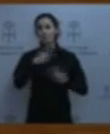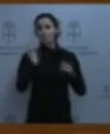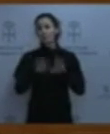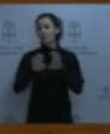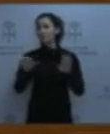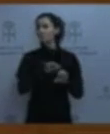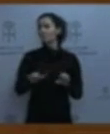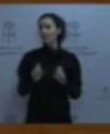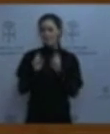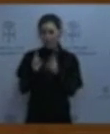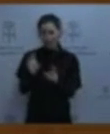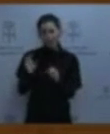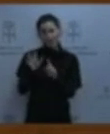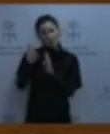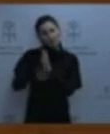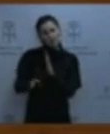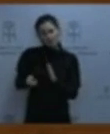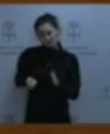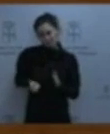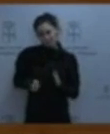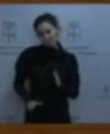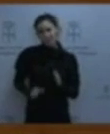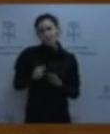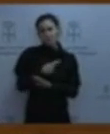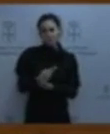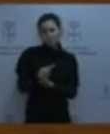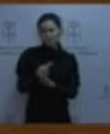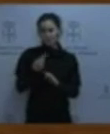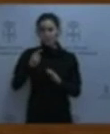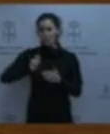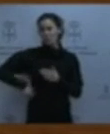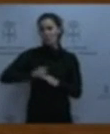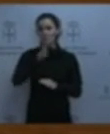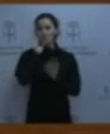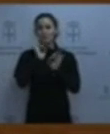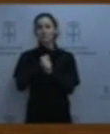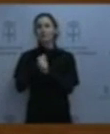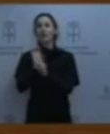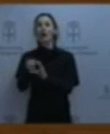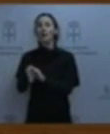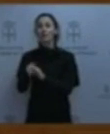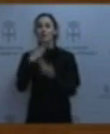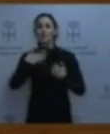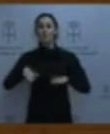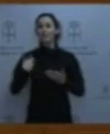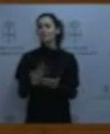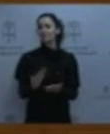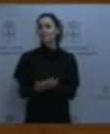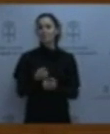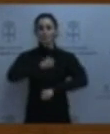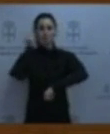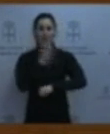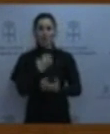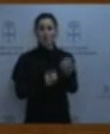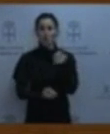que precarizan el empleo, los salarios y las jornadas de sus trabajadoras y trabajadores, pese a que no se demuestra ahorro económico